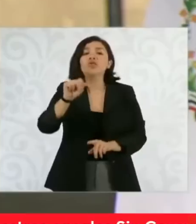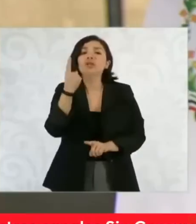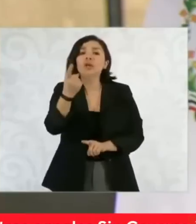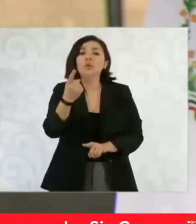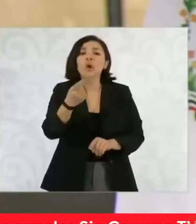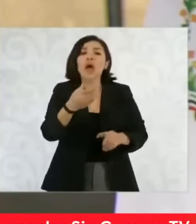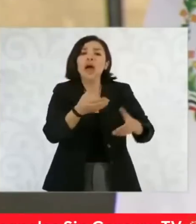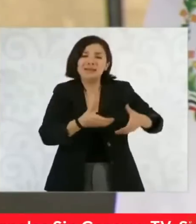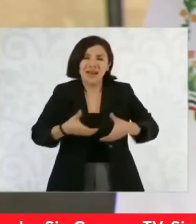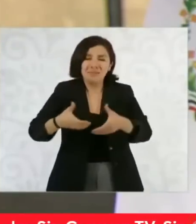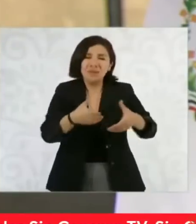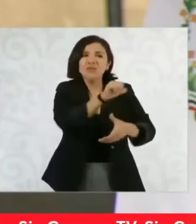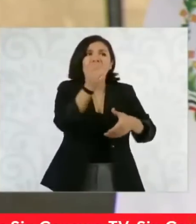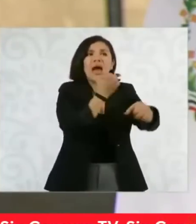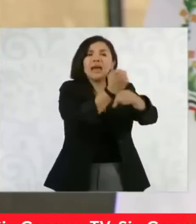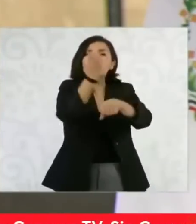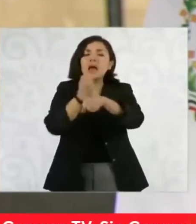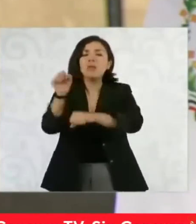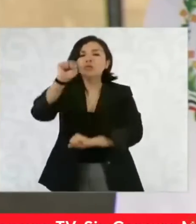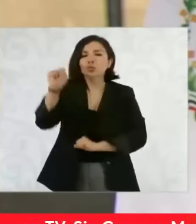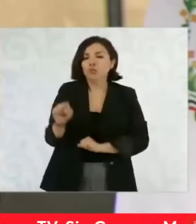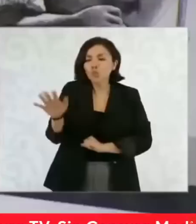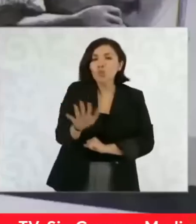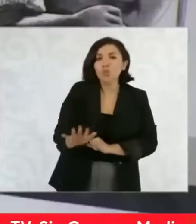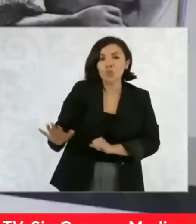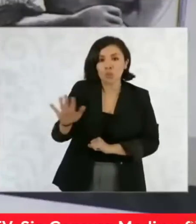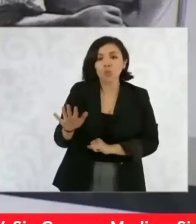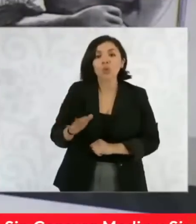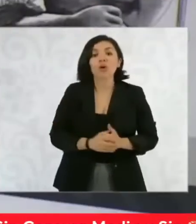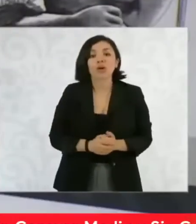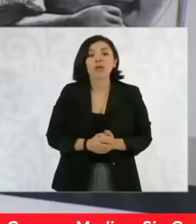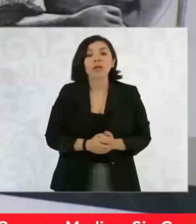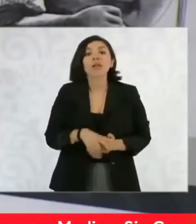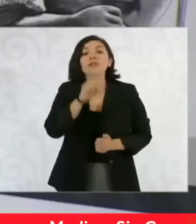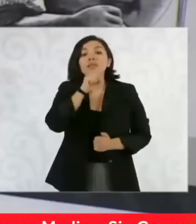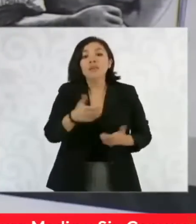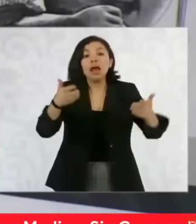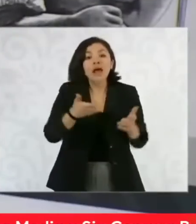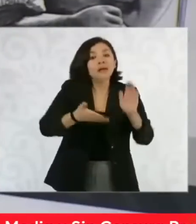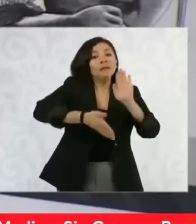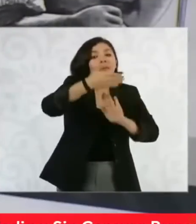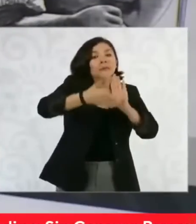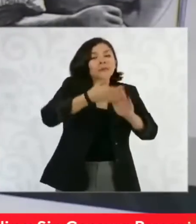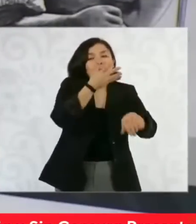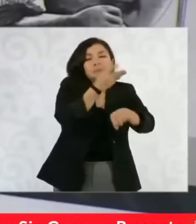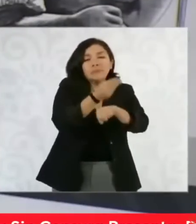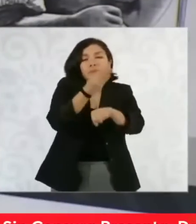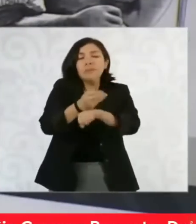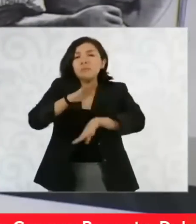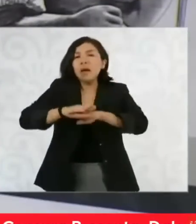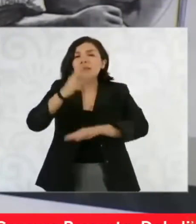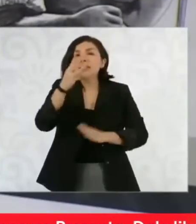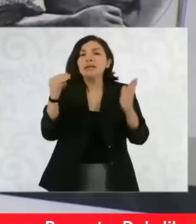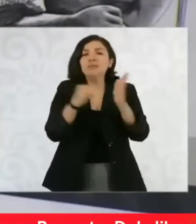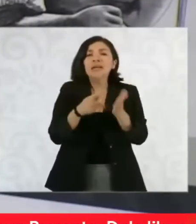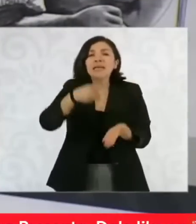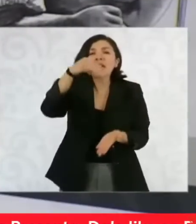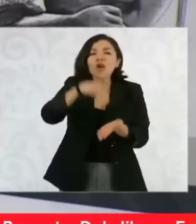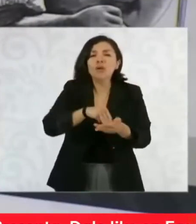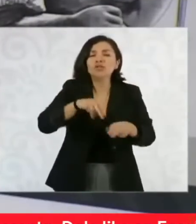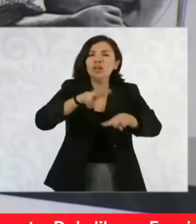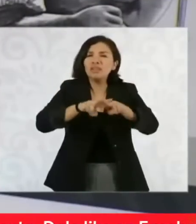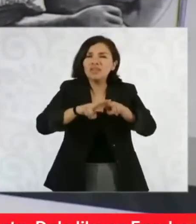caminos en los estados del sureste mexicano y en la construcción de más de 3,000 kilómetros de